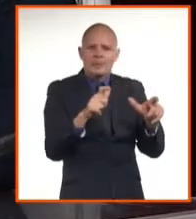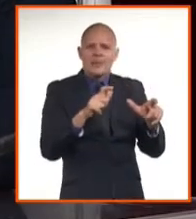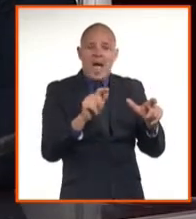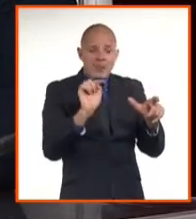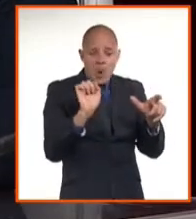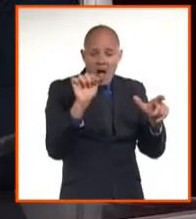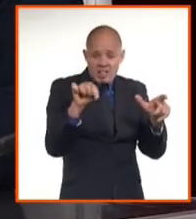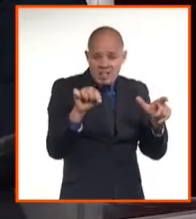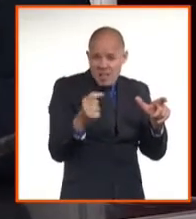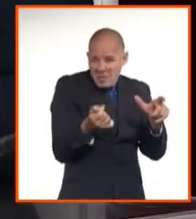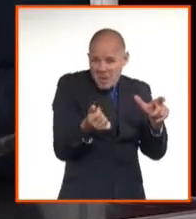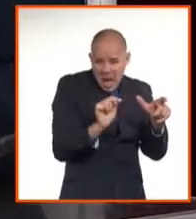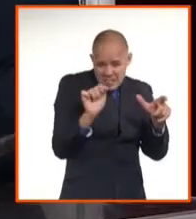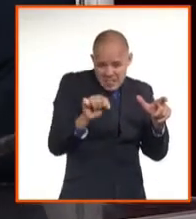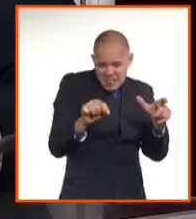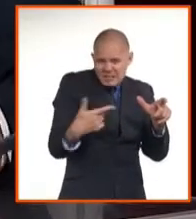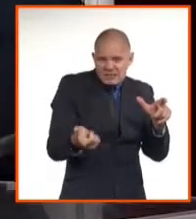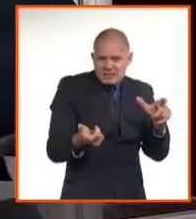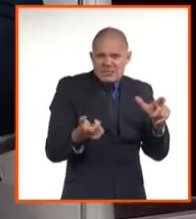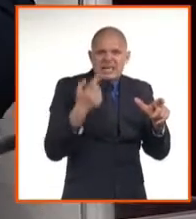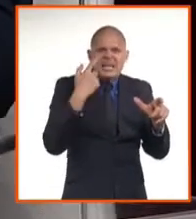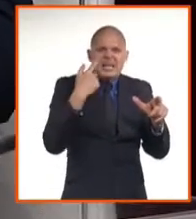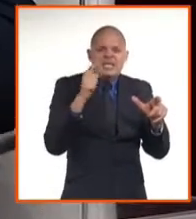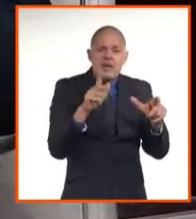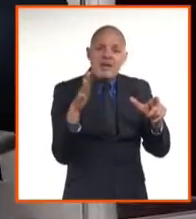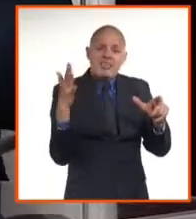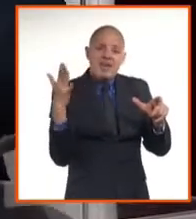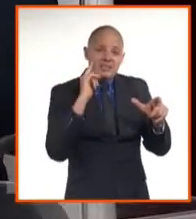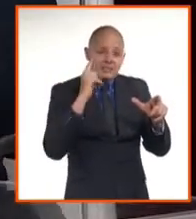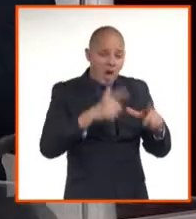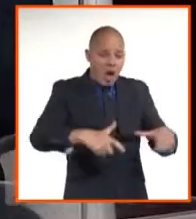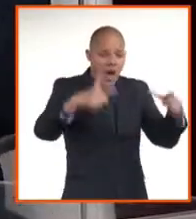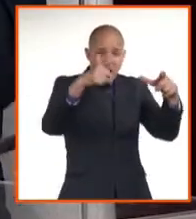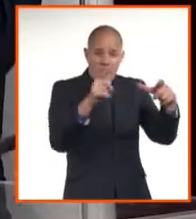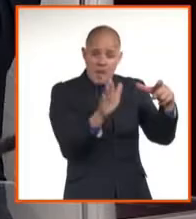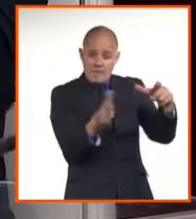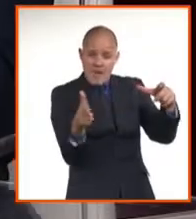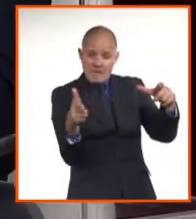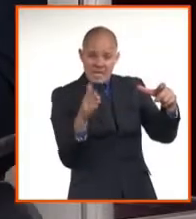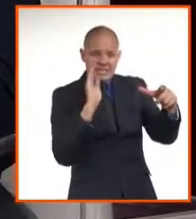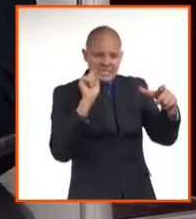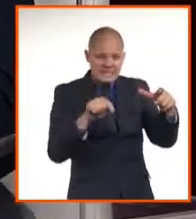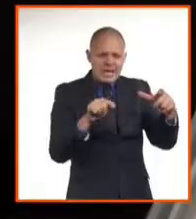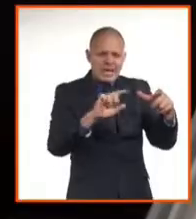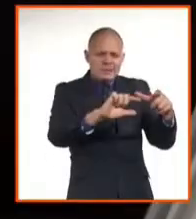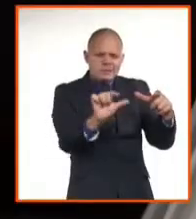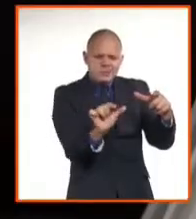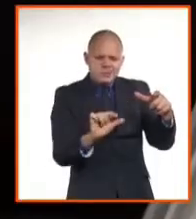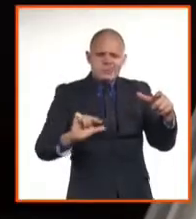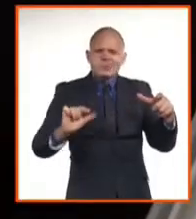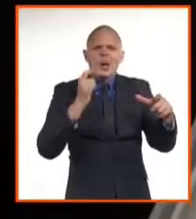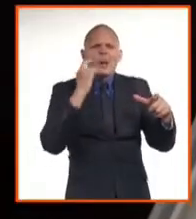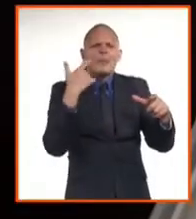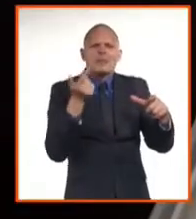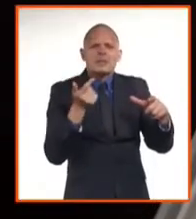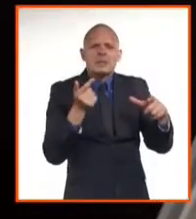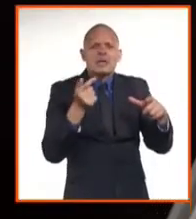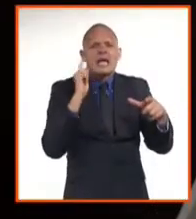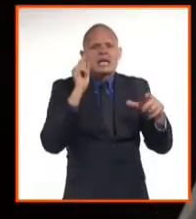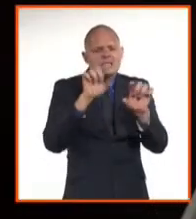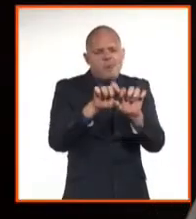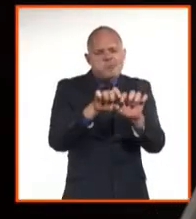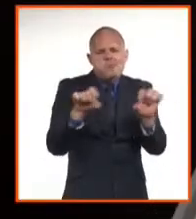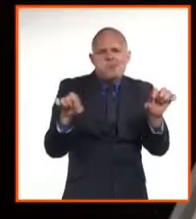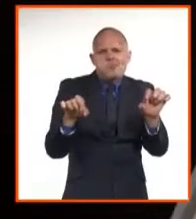caldera, particularmente la esquina derecha de la caldera. Es decir, es un conducto, se le abre como una Una especie de hueco. tubería de